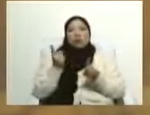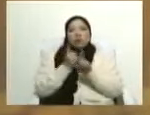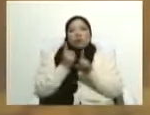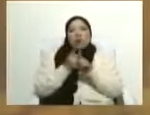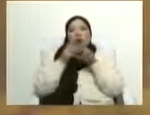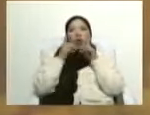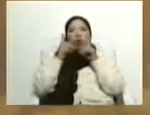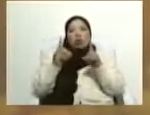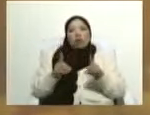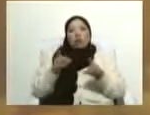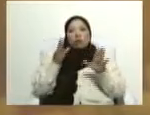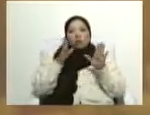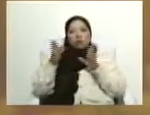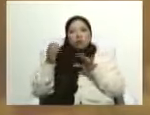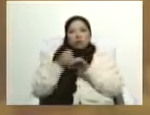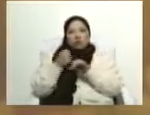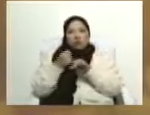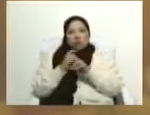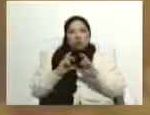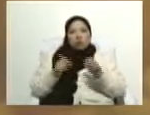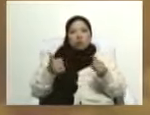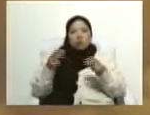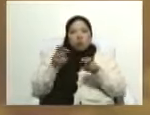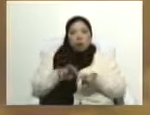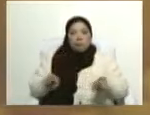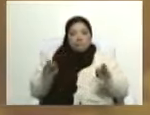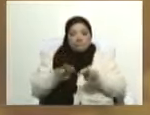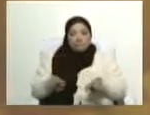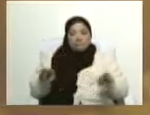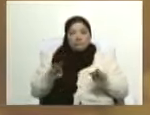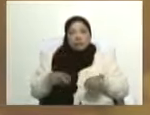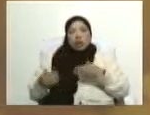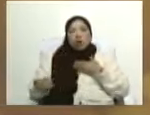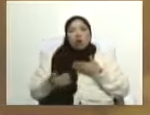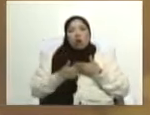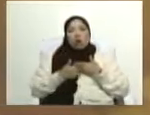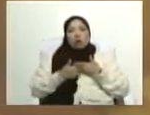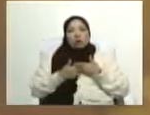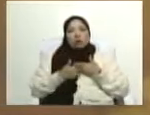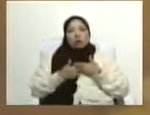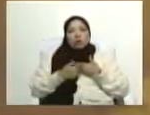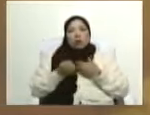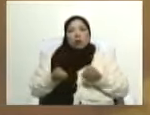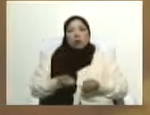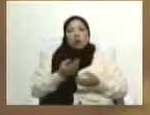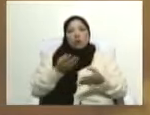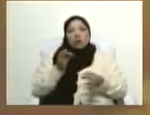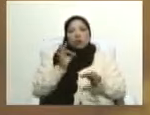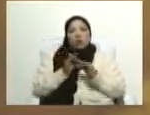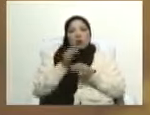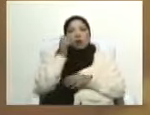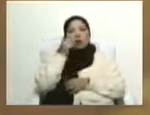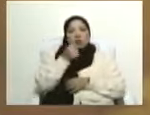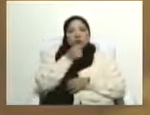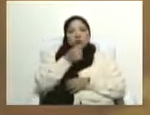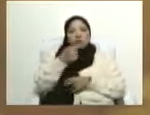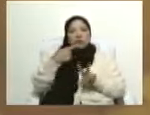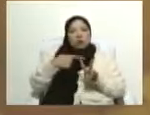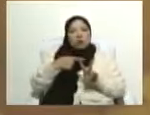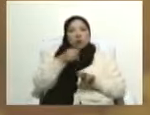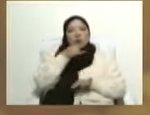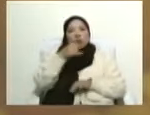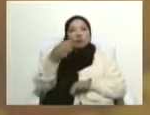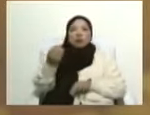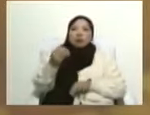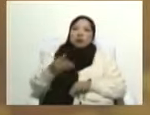decisión del organismo de reanudar una investigación en su contra. Nuestra enviada especial, Javieni Chirinos, tiene